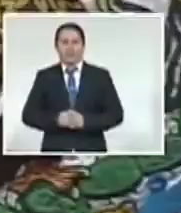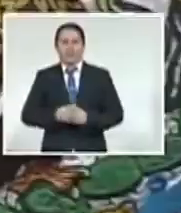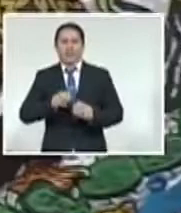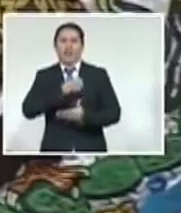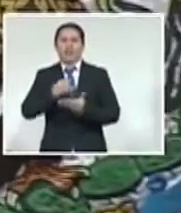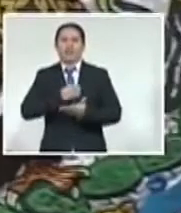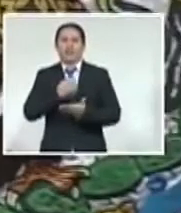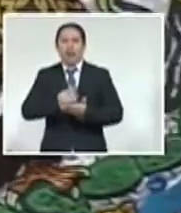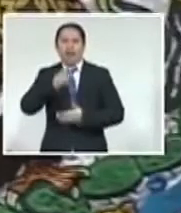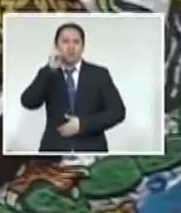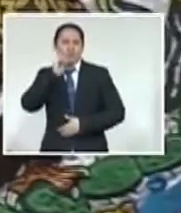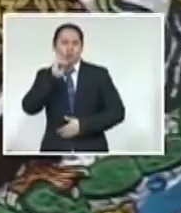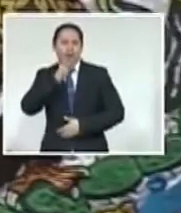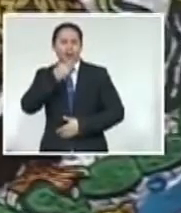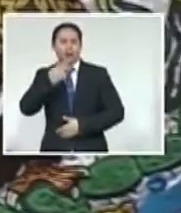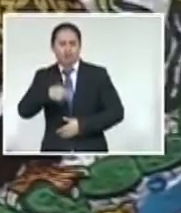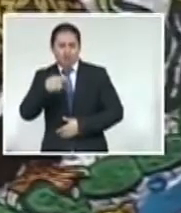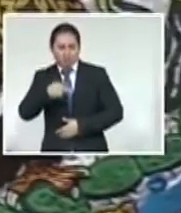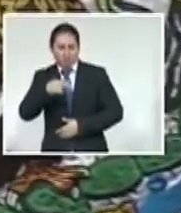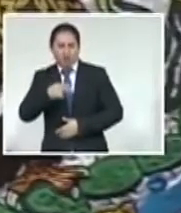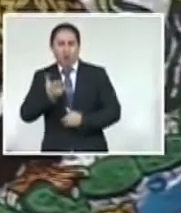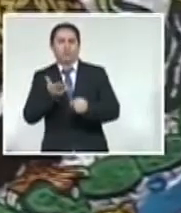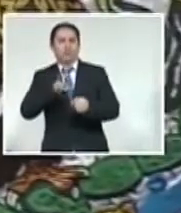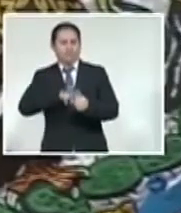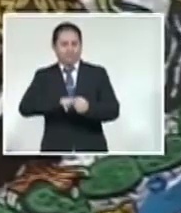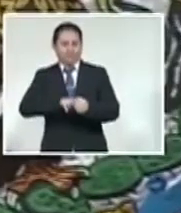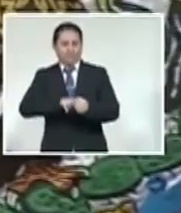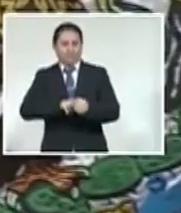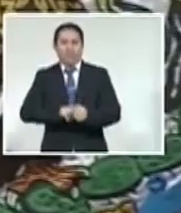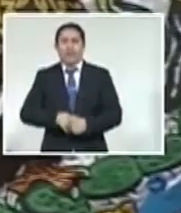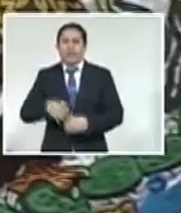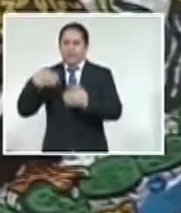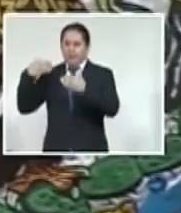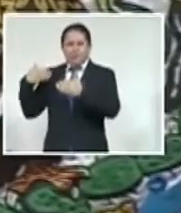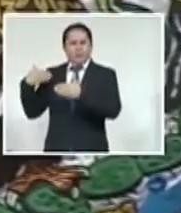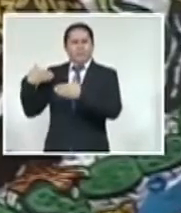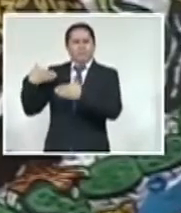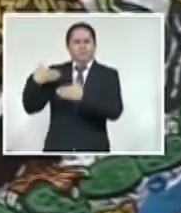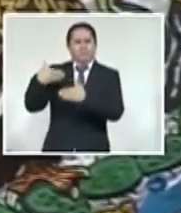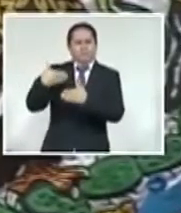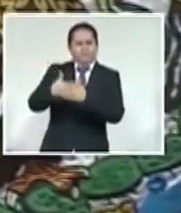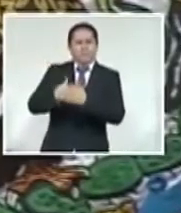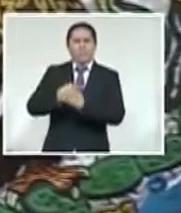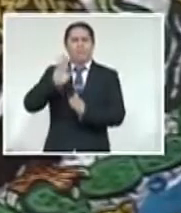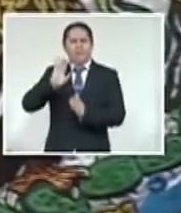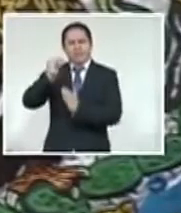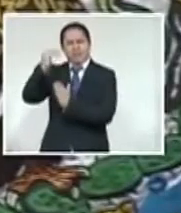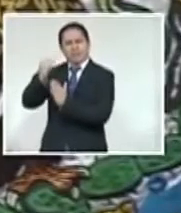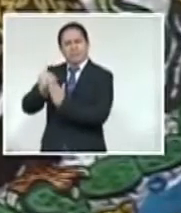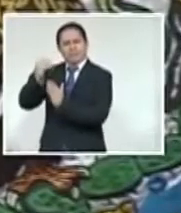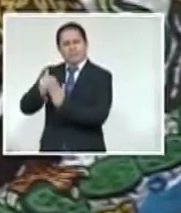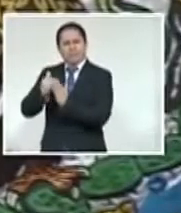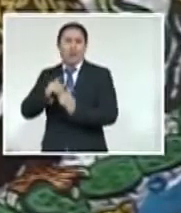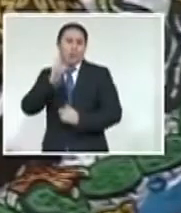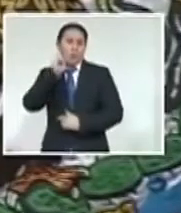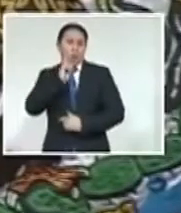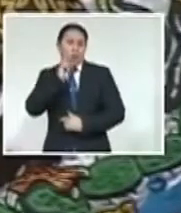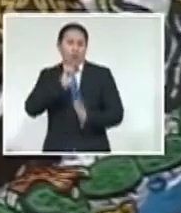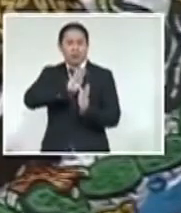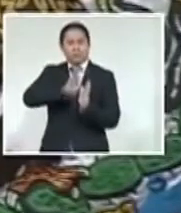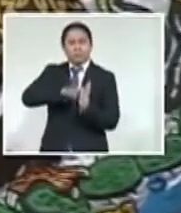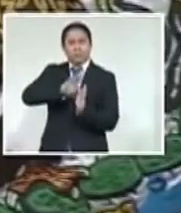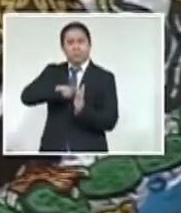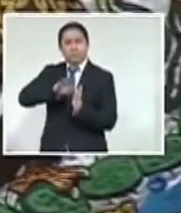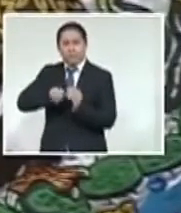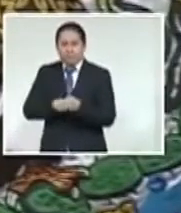ella. Lo anterior nos permitió ser el sexenio que ha registrado la menor tasa de muerte materna de acuerdo a datos de la